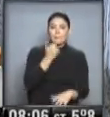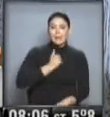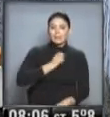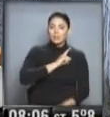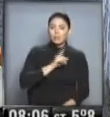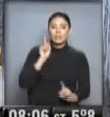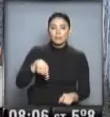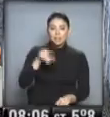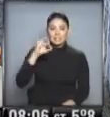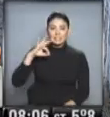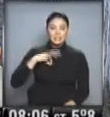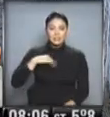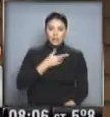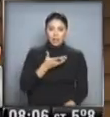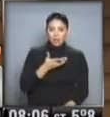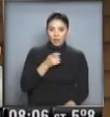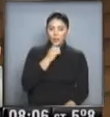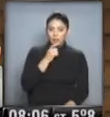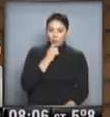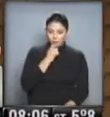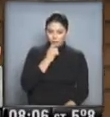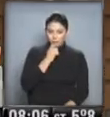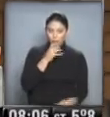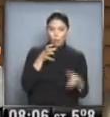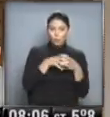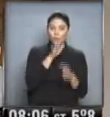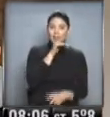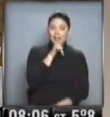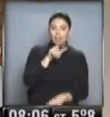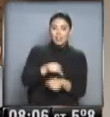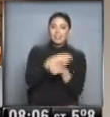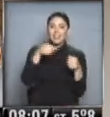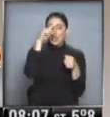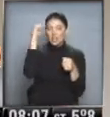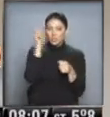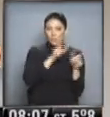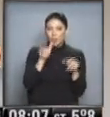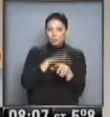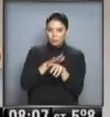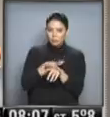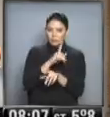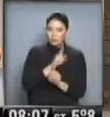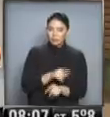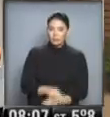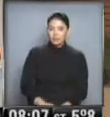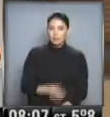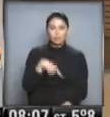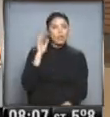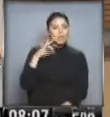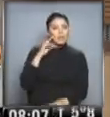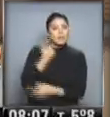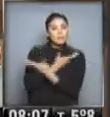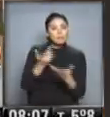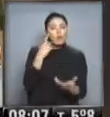militares, sino a civiles, como por ejemplo la gente de Clarín, la gente del diario La Nación. Y todo eso tiene que salir a la